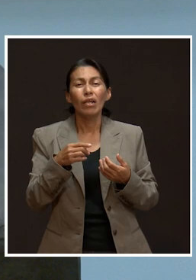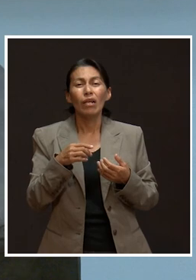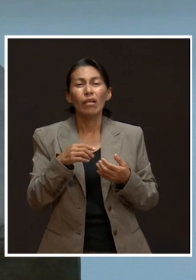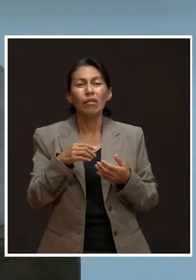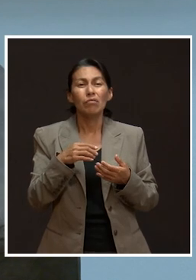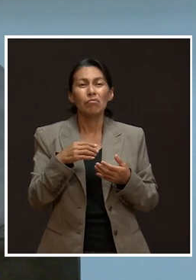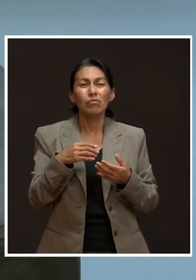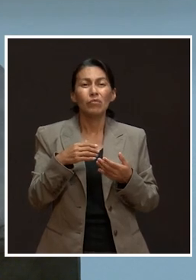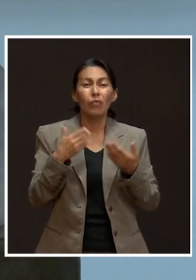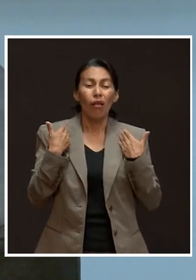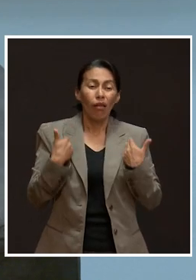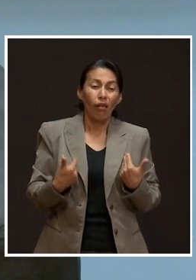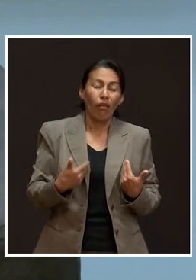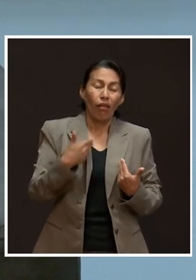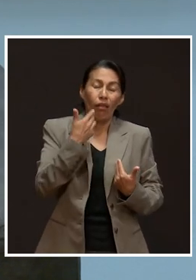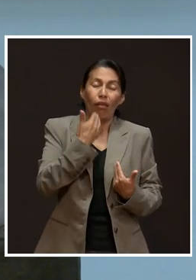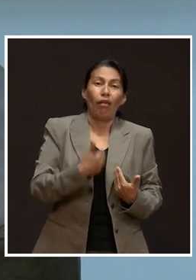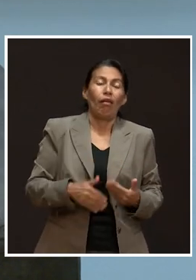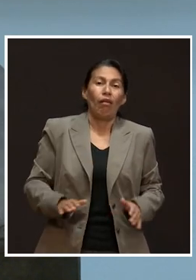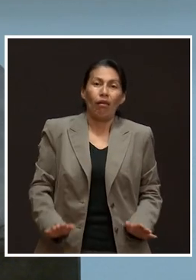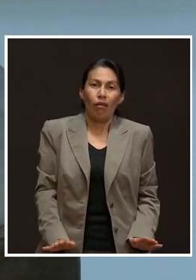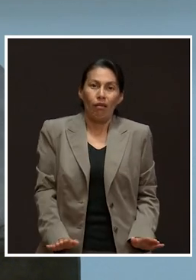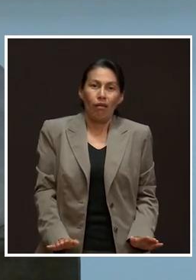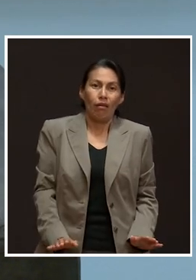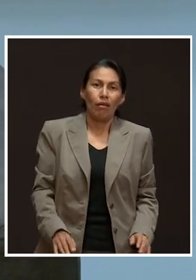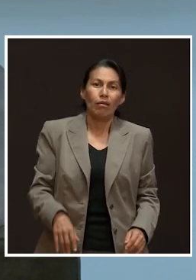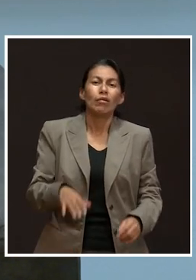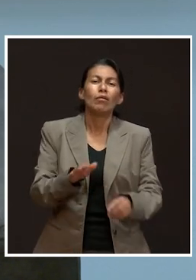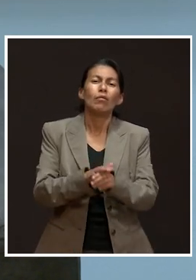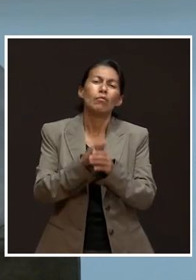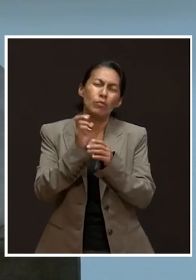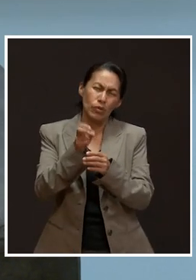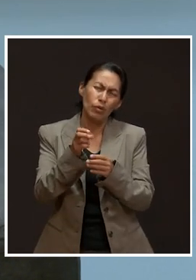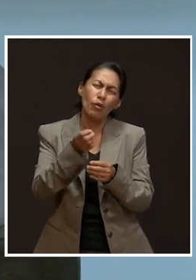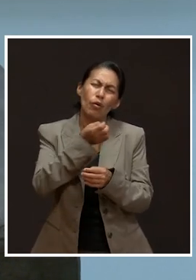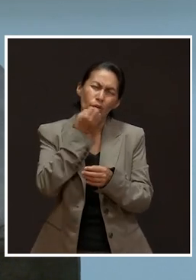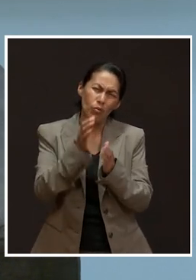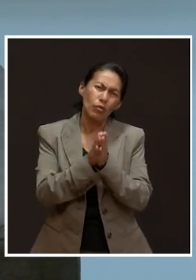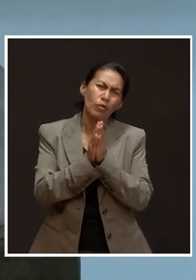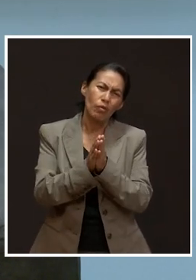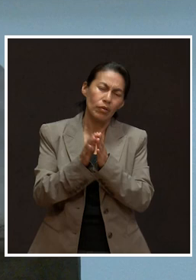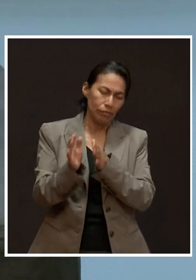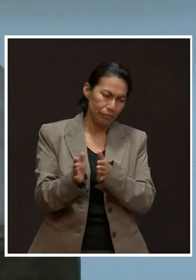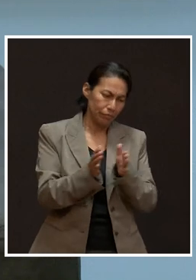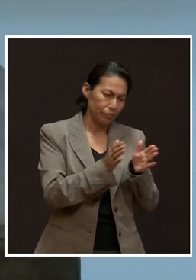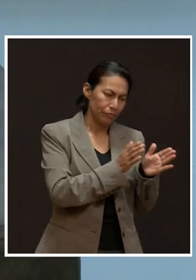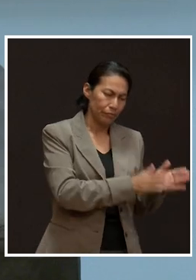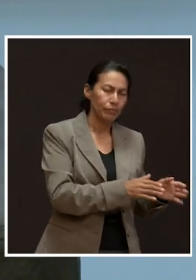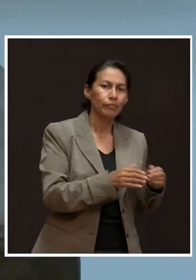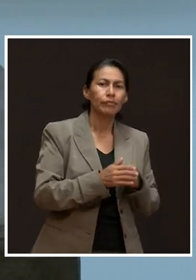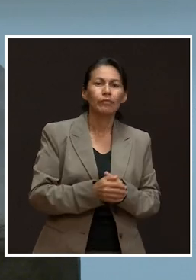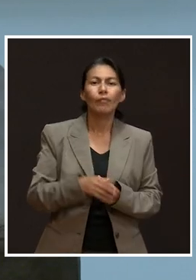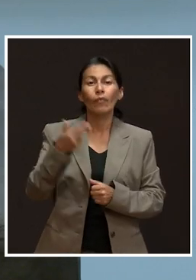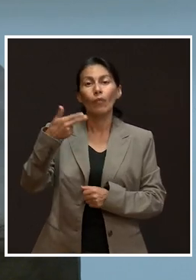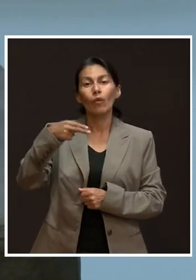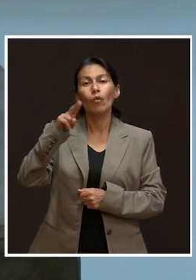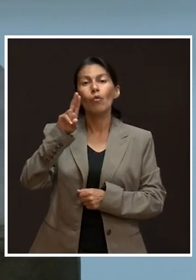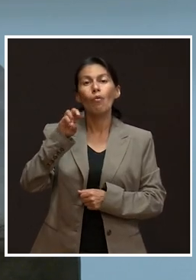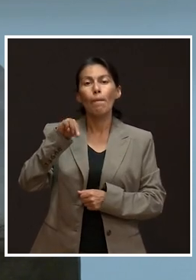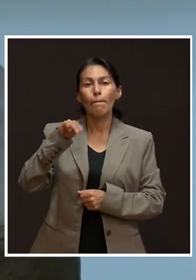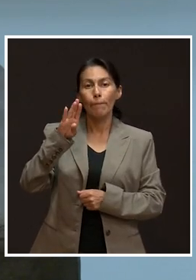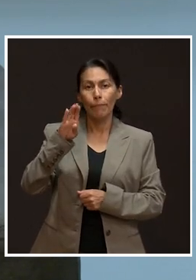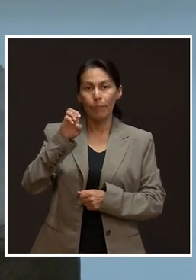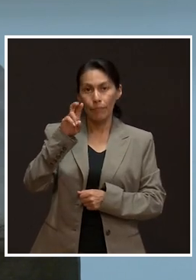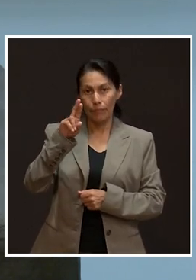agradeciendo a Dios por lo que tú dices, por la vida, por las bendiciones que ha recibido tu familia. Y también estaremos